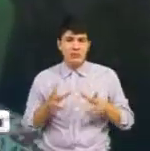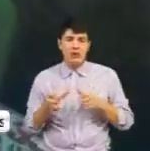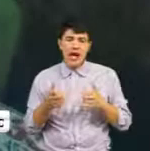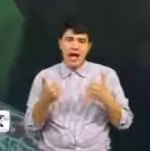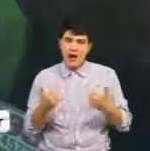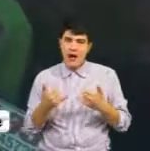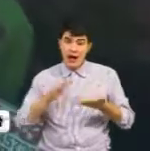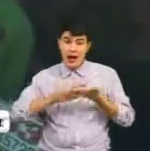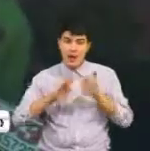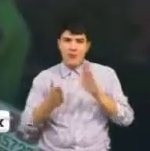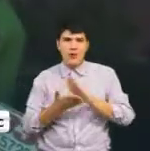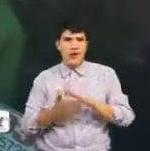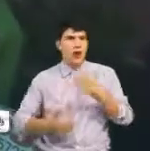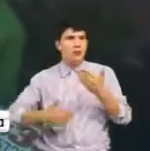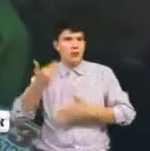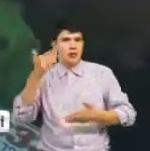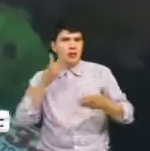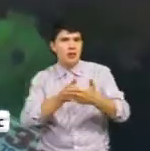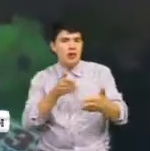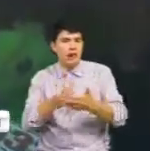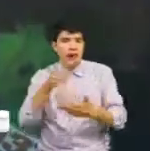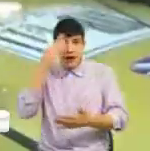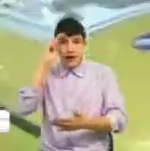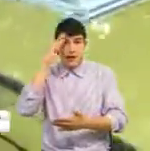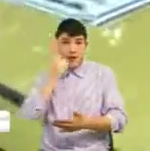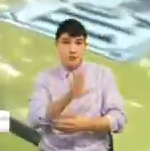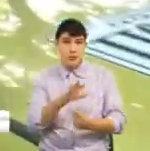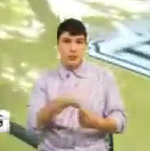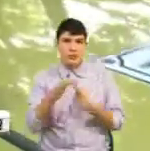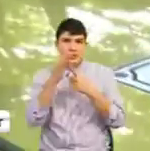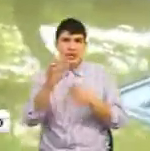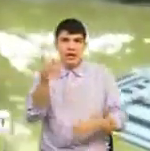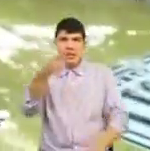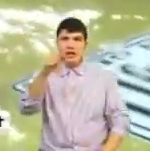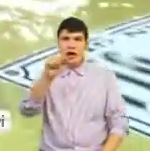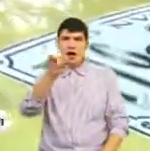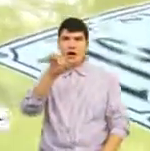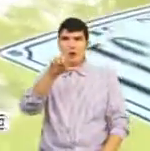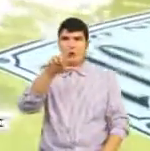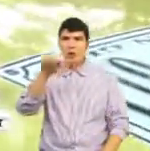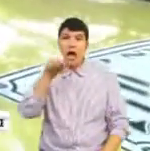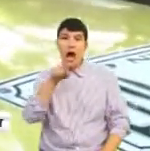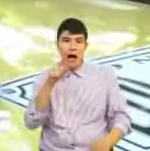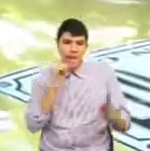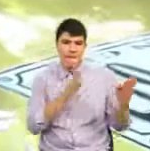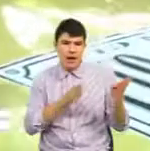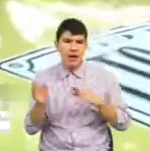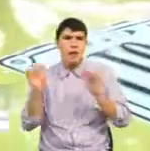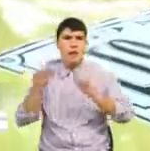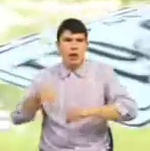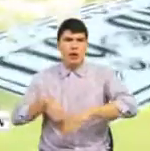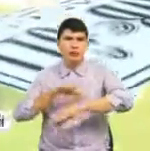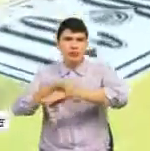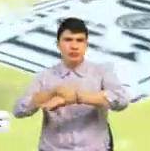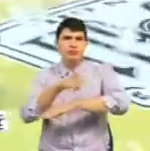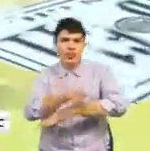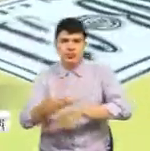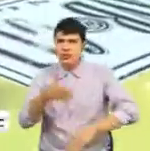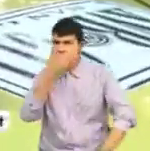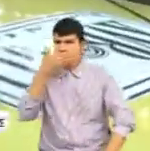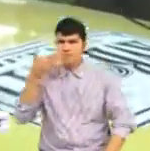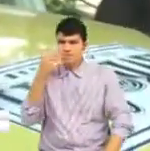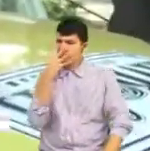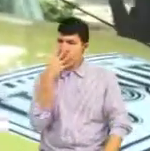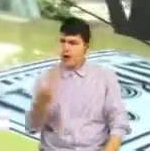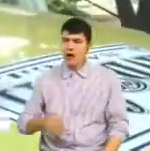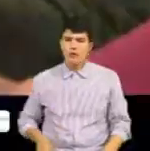han empezado a denunciar, y la policía con su especialidad Gaula viene desarrollando planes para capturar a los delincuentes. Tenemos